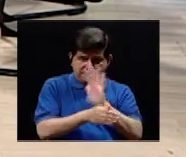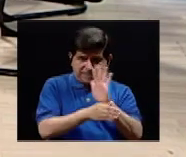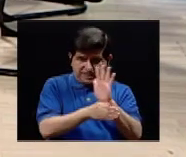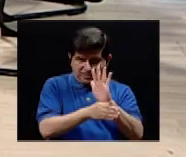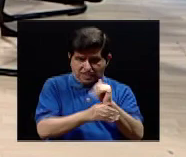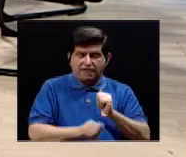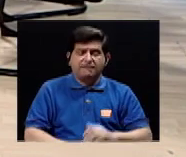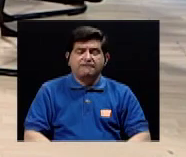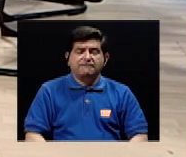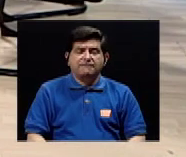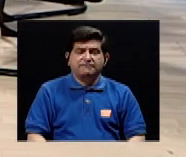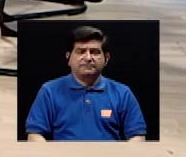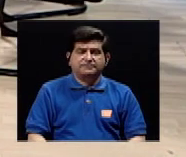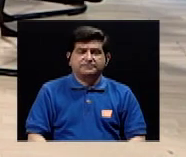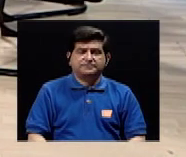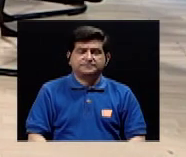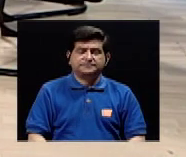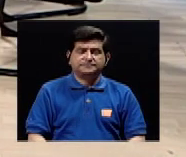Y